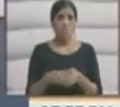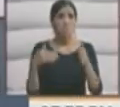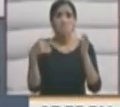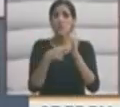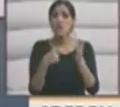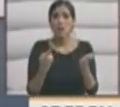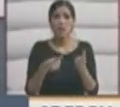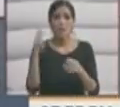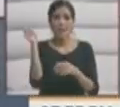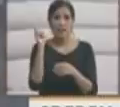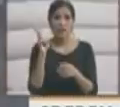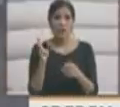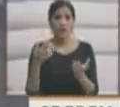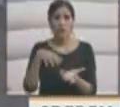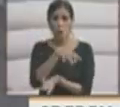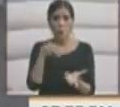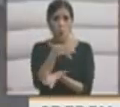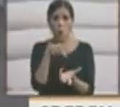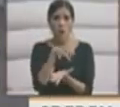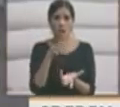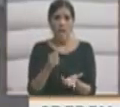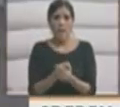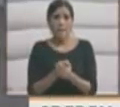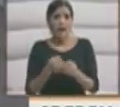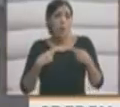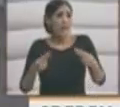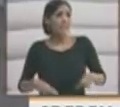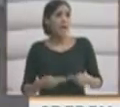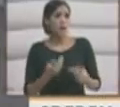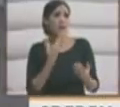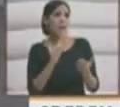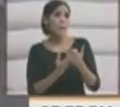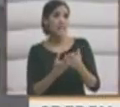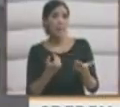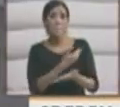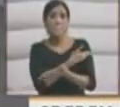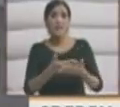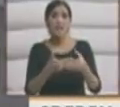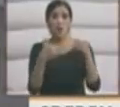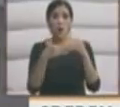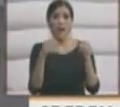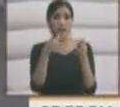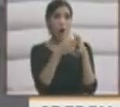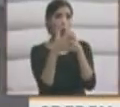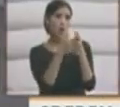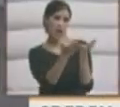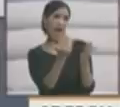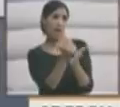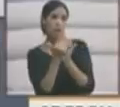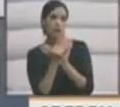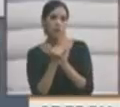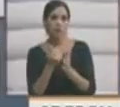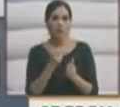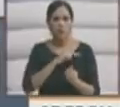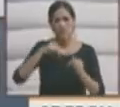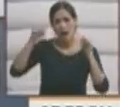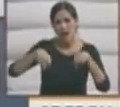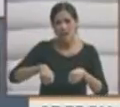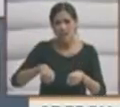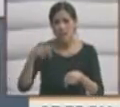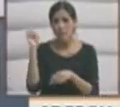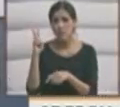están en una crisis humanitaria y piden plata a los Estados Unidos, millones de dólares. Y nosotros con 6 millones de colombianos aquí y manteniéndolos, los